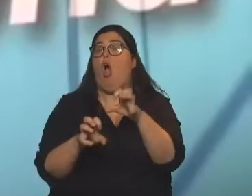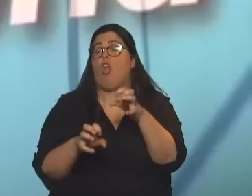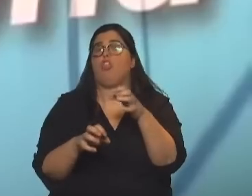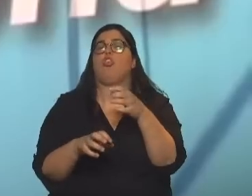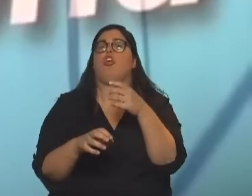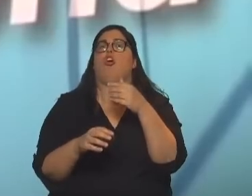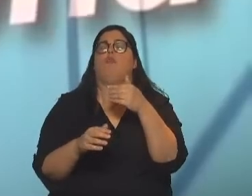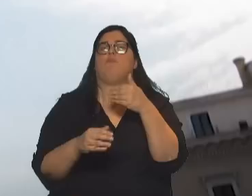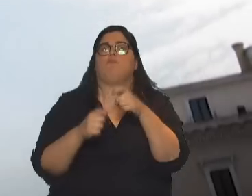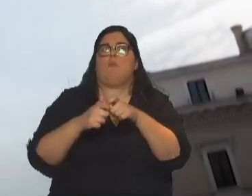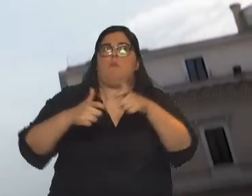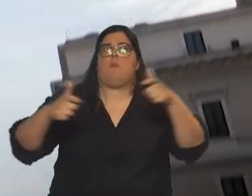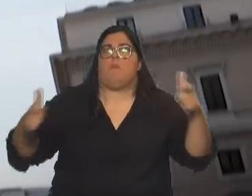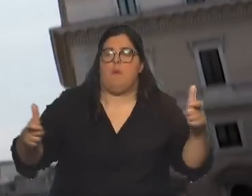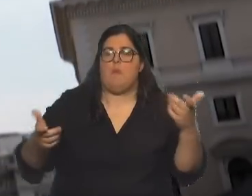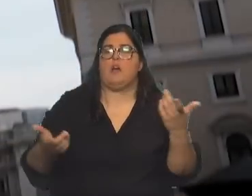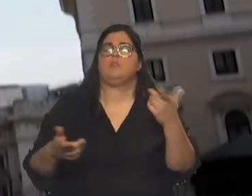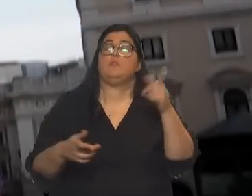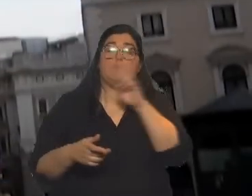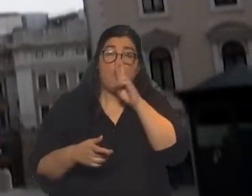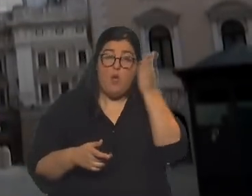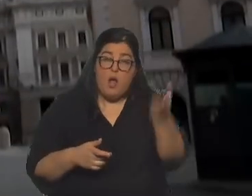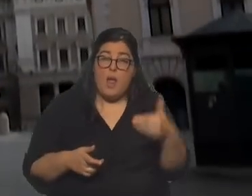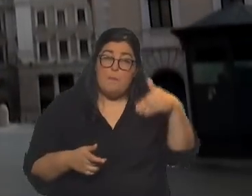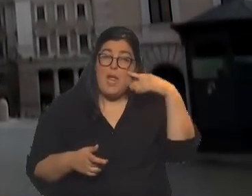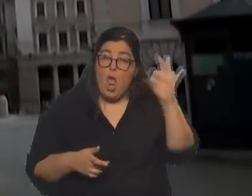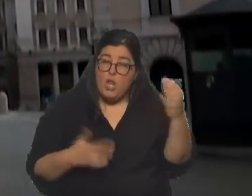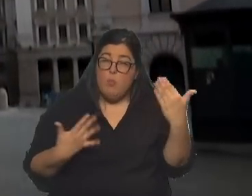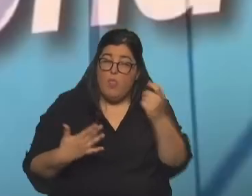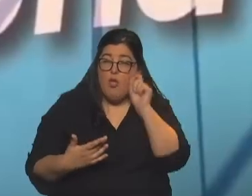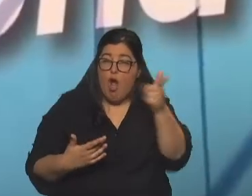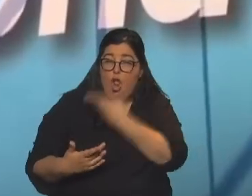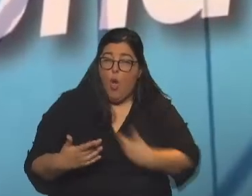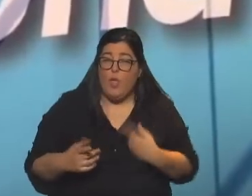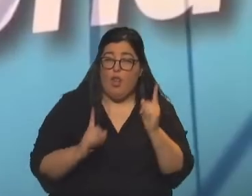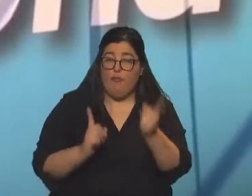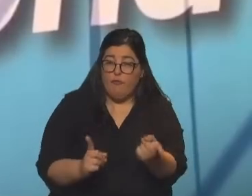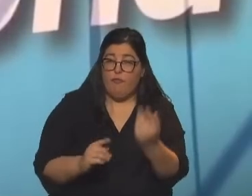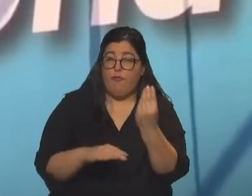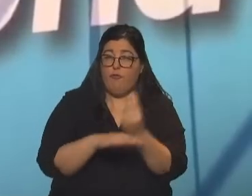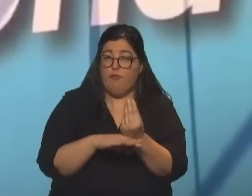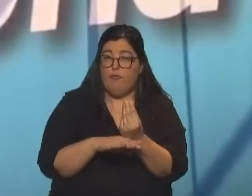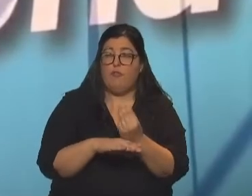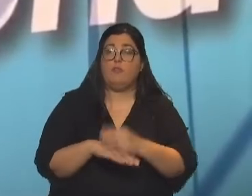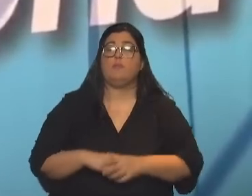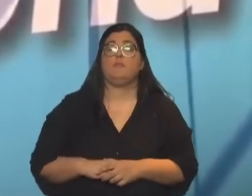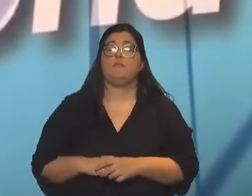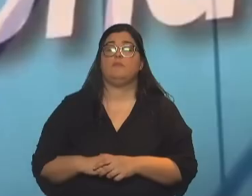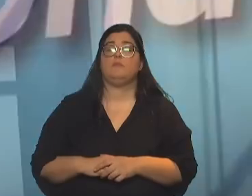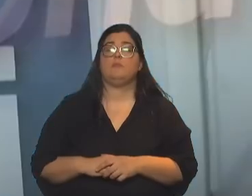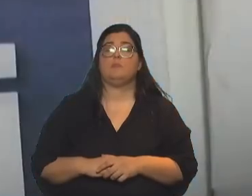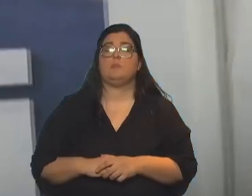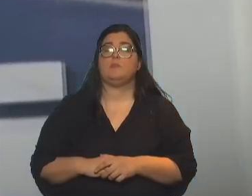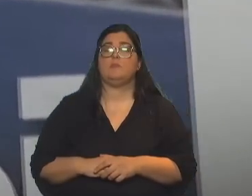más vehemencia. ¿Conseguirá Meloni formar gobierno y conservarlo? Giorgia, di fronte al diritto di un